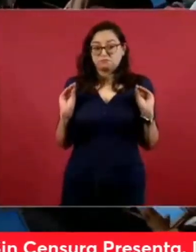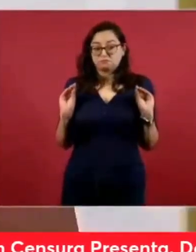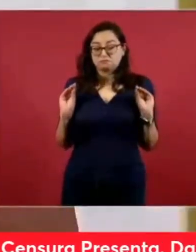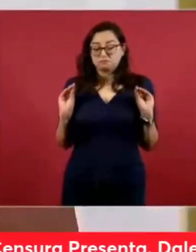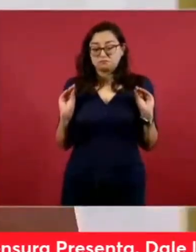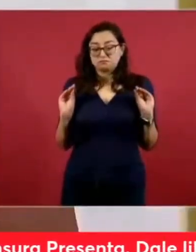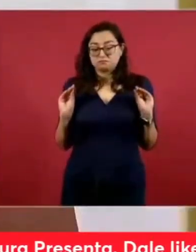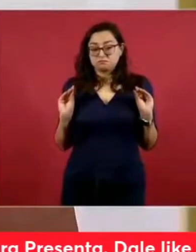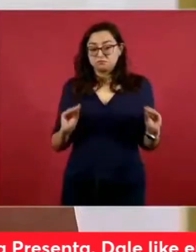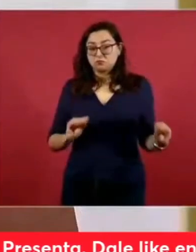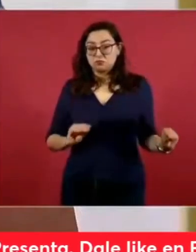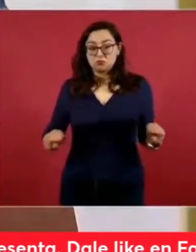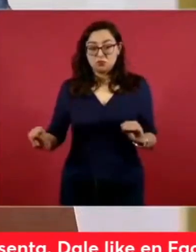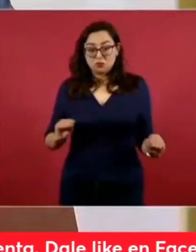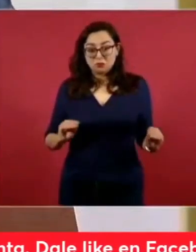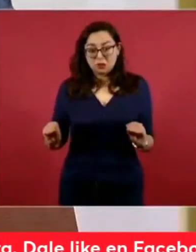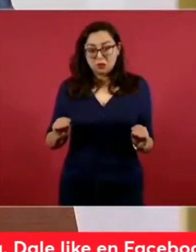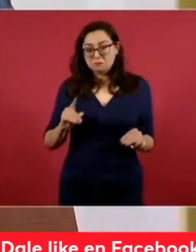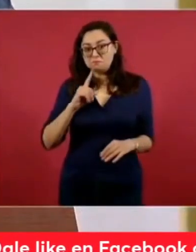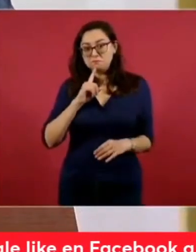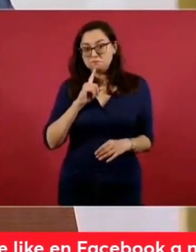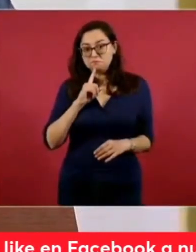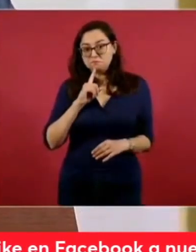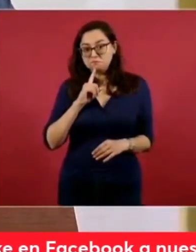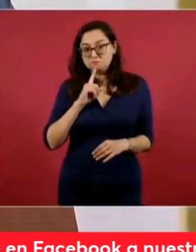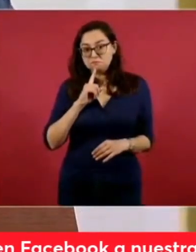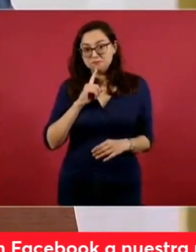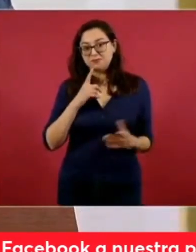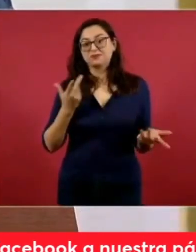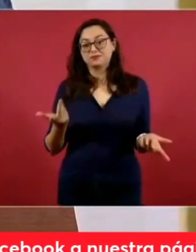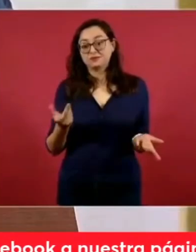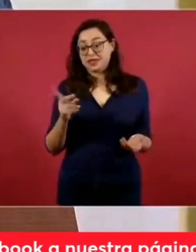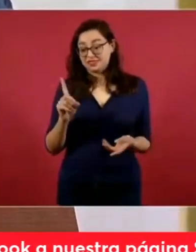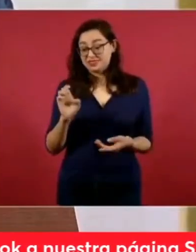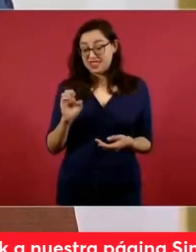mundial en el manejo de la información.